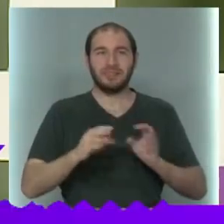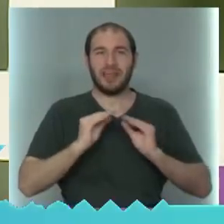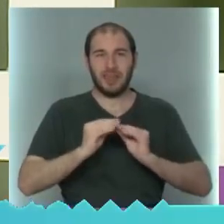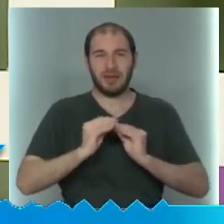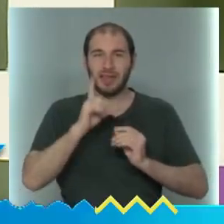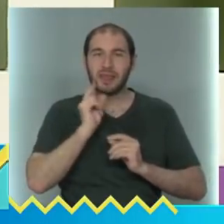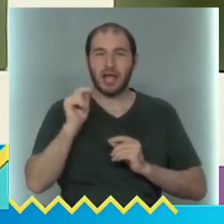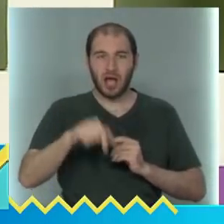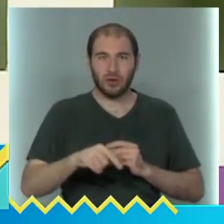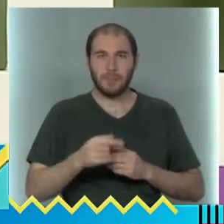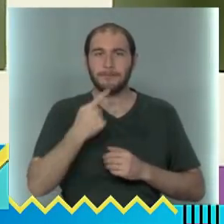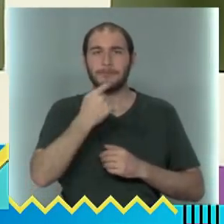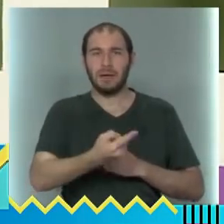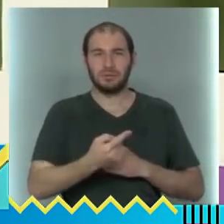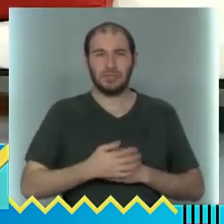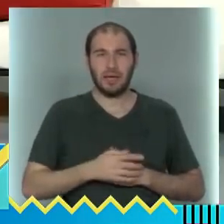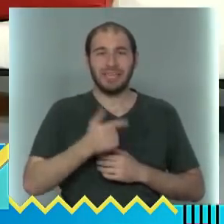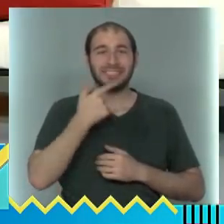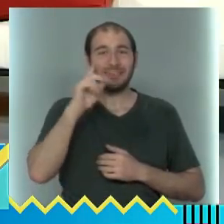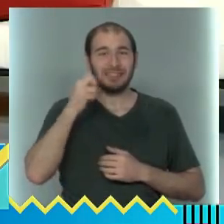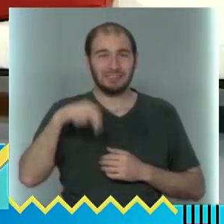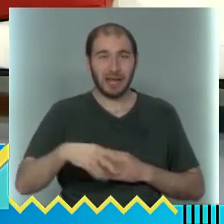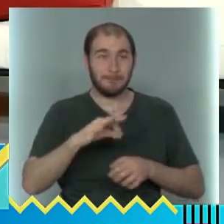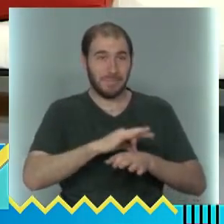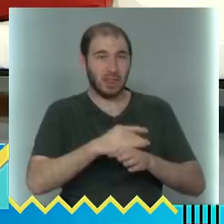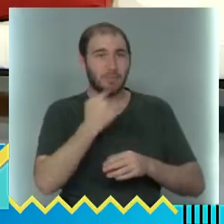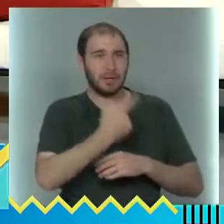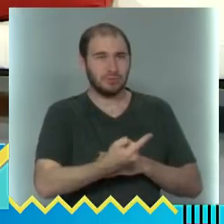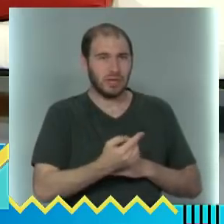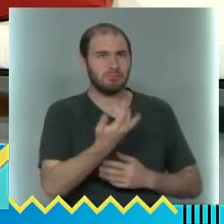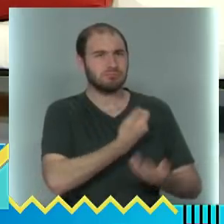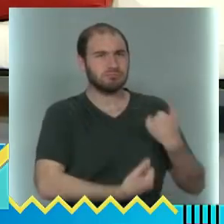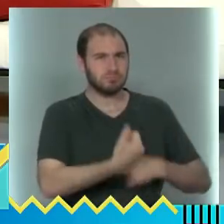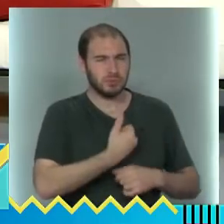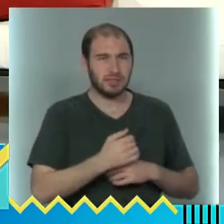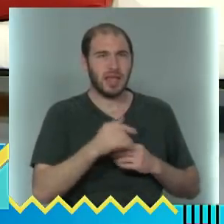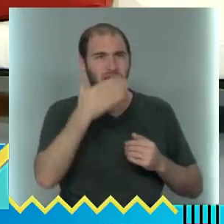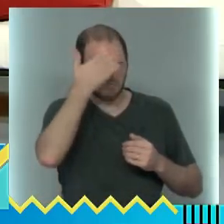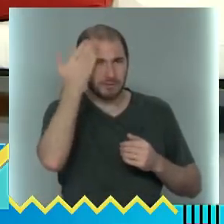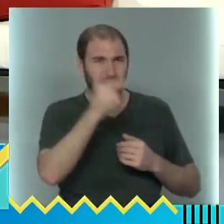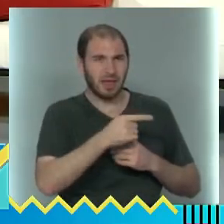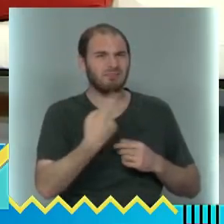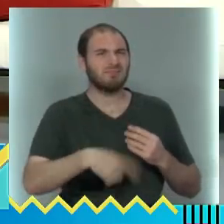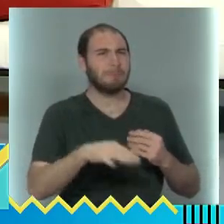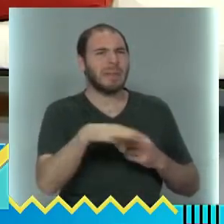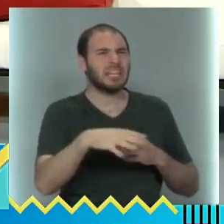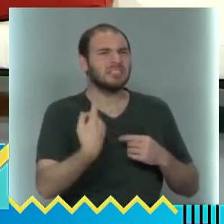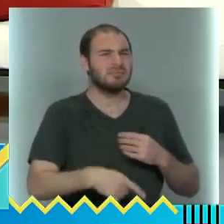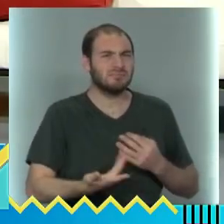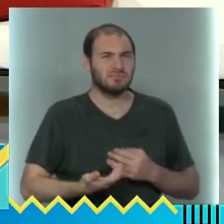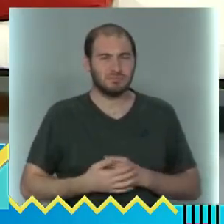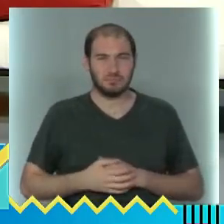debate del día de hoy y le vamos a preguntar a Sebastián, al médico, acerca de que nos cuentes un poco acerca de esta enfermedad. ¿Qué es el